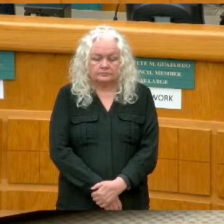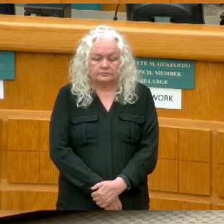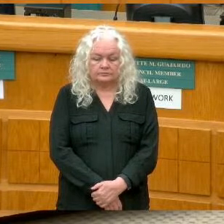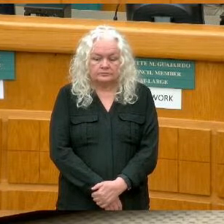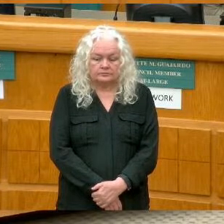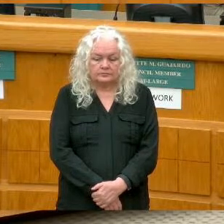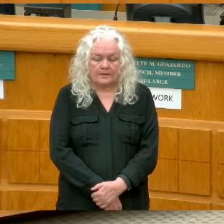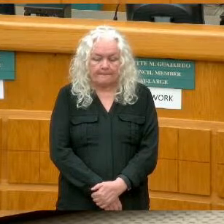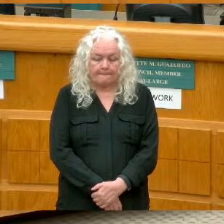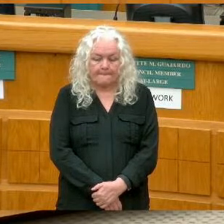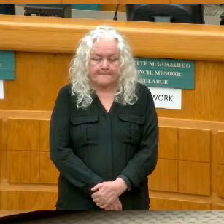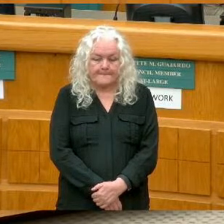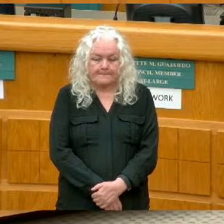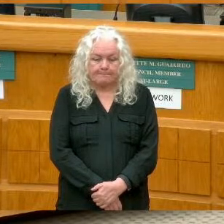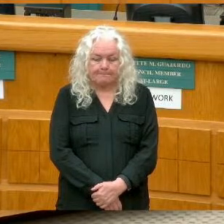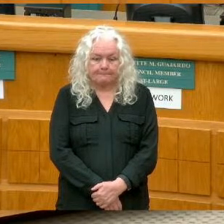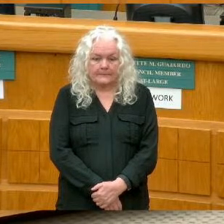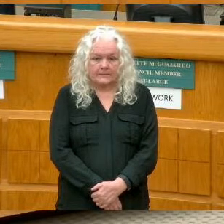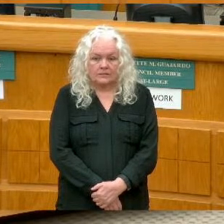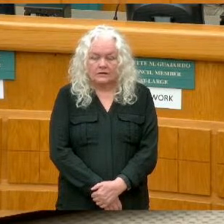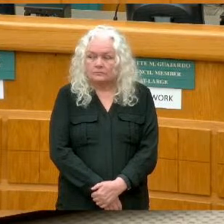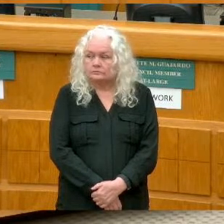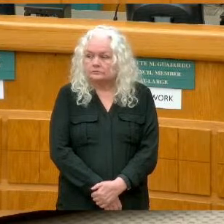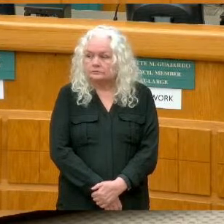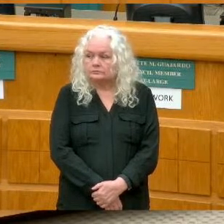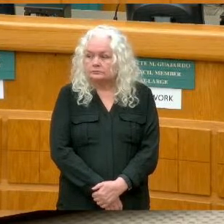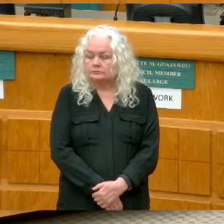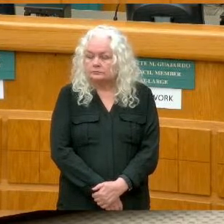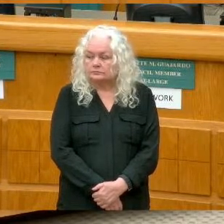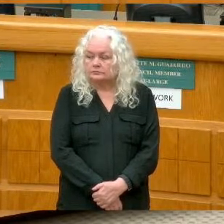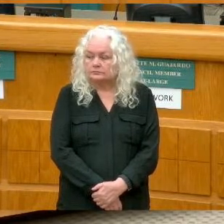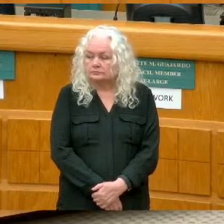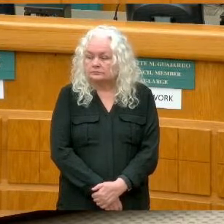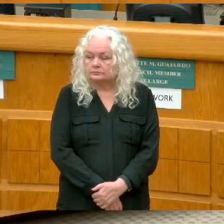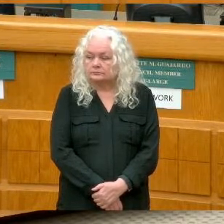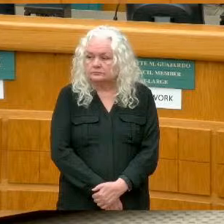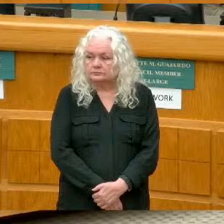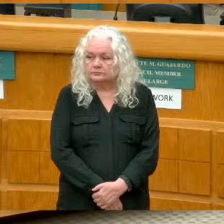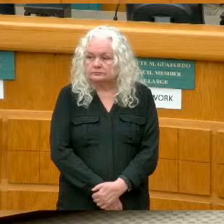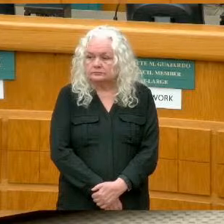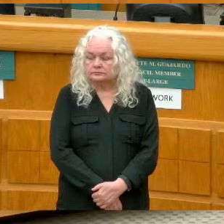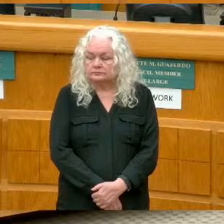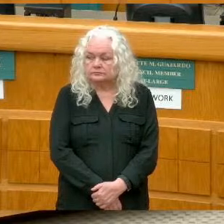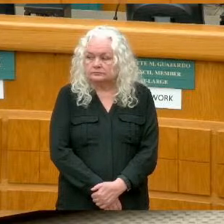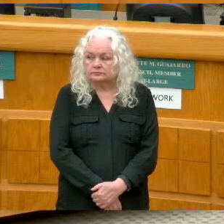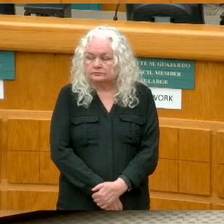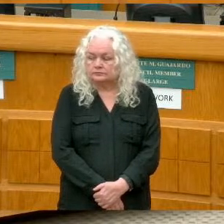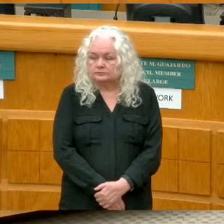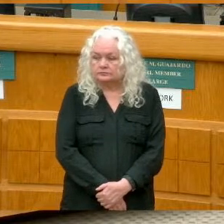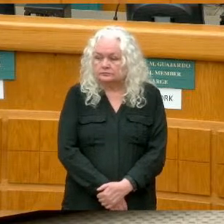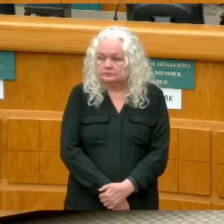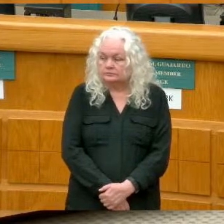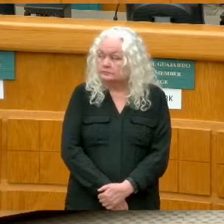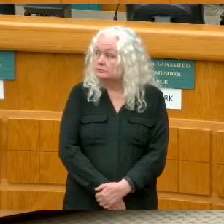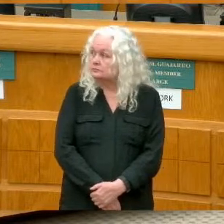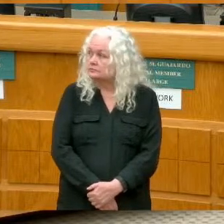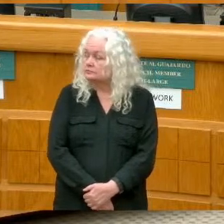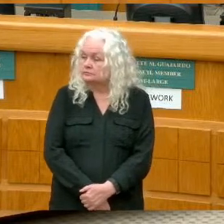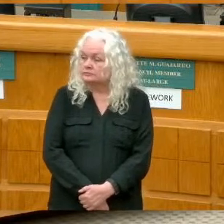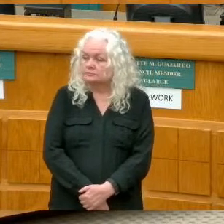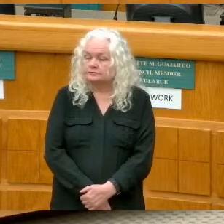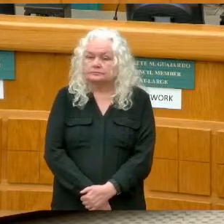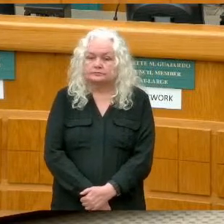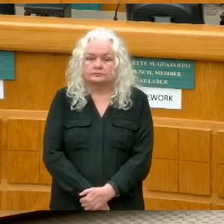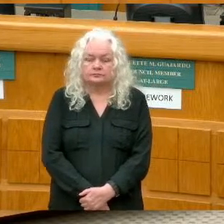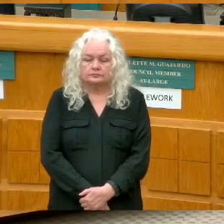lugar. Mantenga las playas libres de basura, aprenda a nadar para salir de una corriente que lo ponga en peligro, y si va a entrar al agua mediante